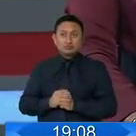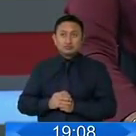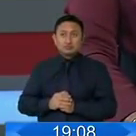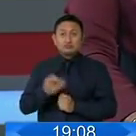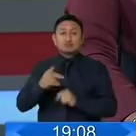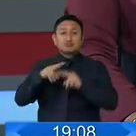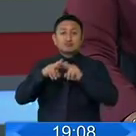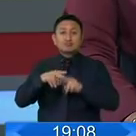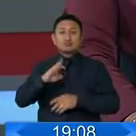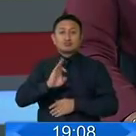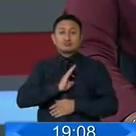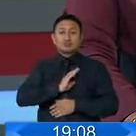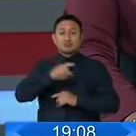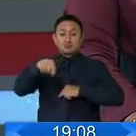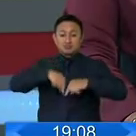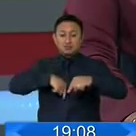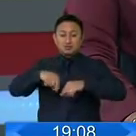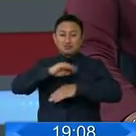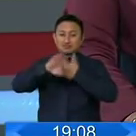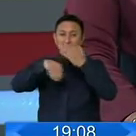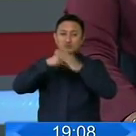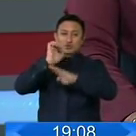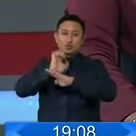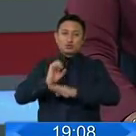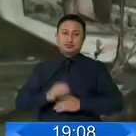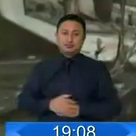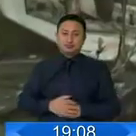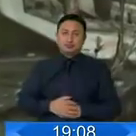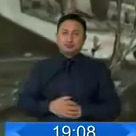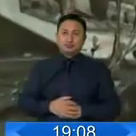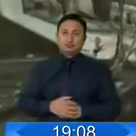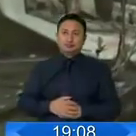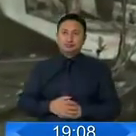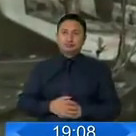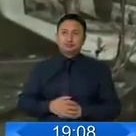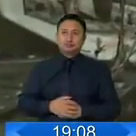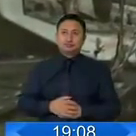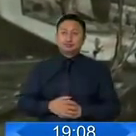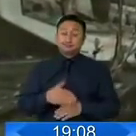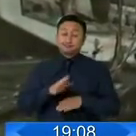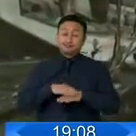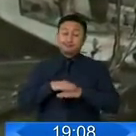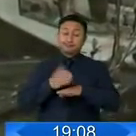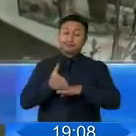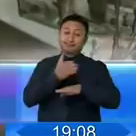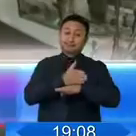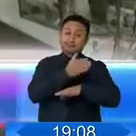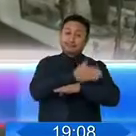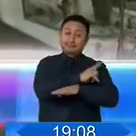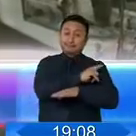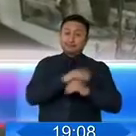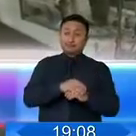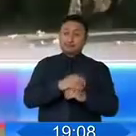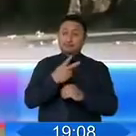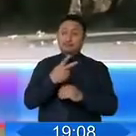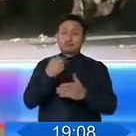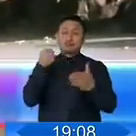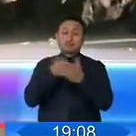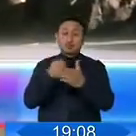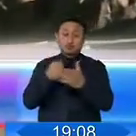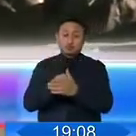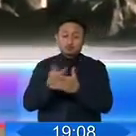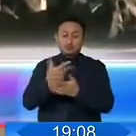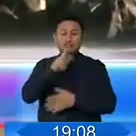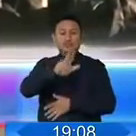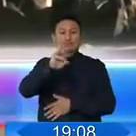de implementar la revisión técnica vehicular a nivel nacional. tras los últimos accidentes de tránsito que han cobrado la vida de 36